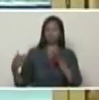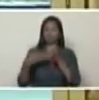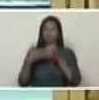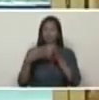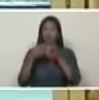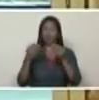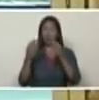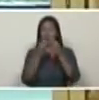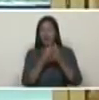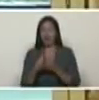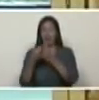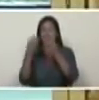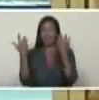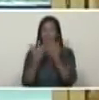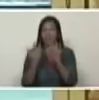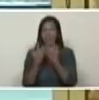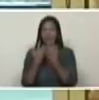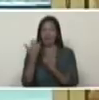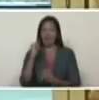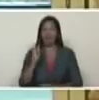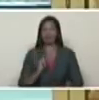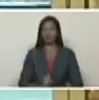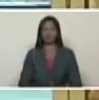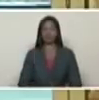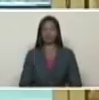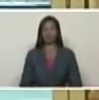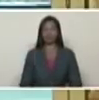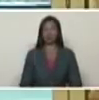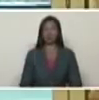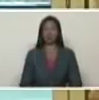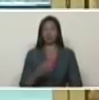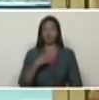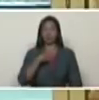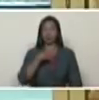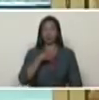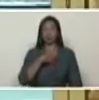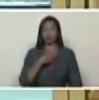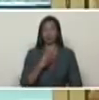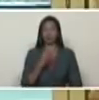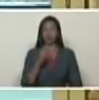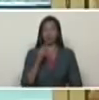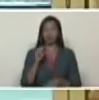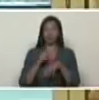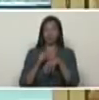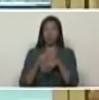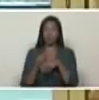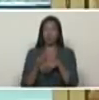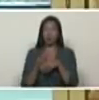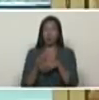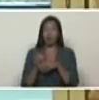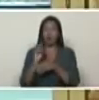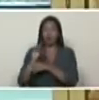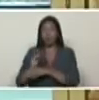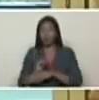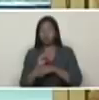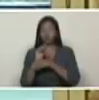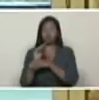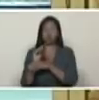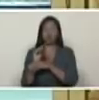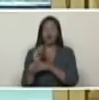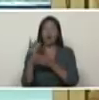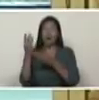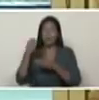la guerra económica. No podemos ni por un segundo descuidar la lucha contra los efectos